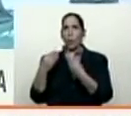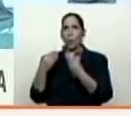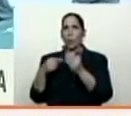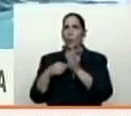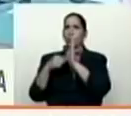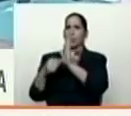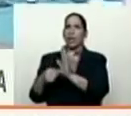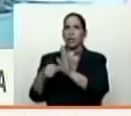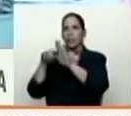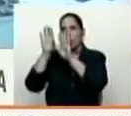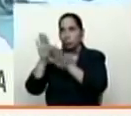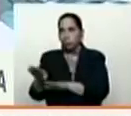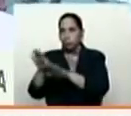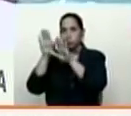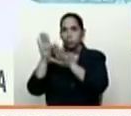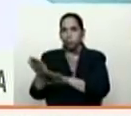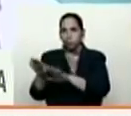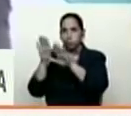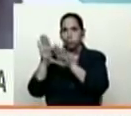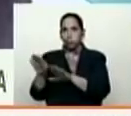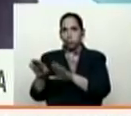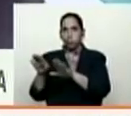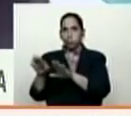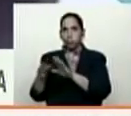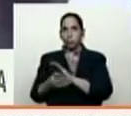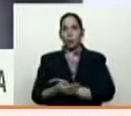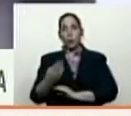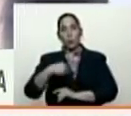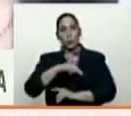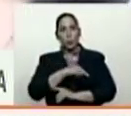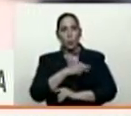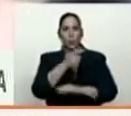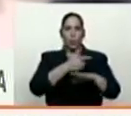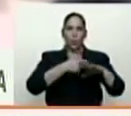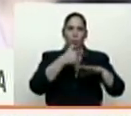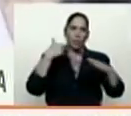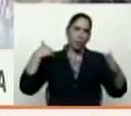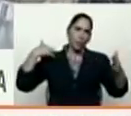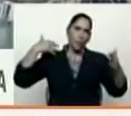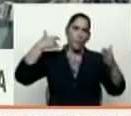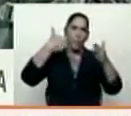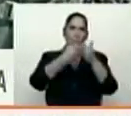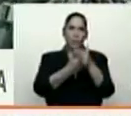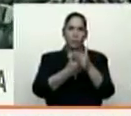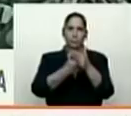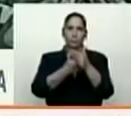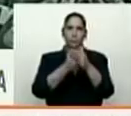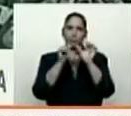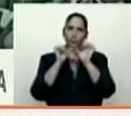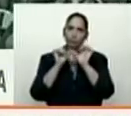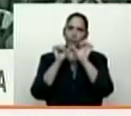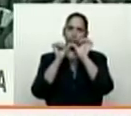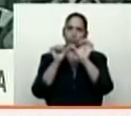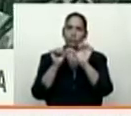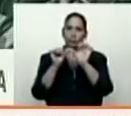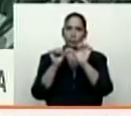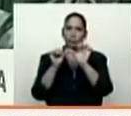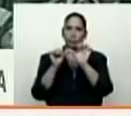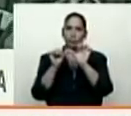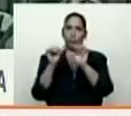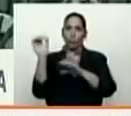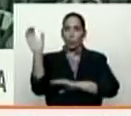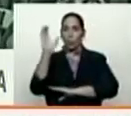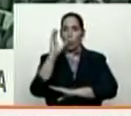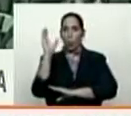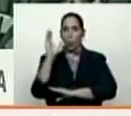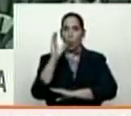la apariencia guardan. Nuestro gobierno a lo largo de los años ha mantenido con Colombia